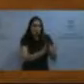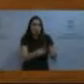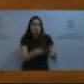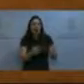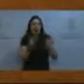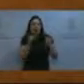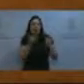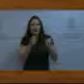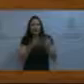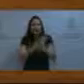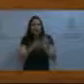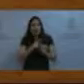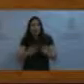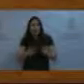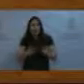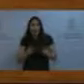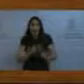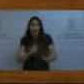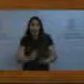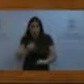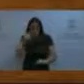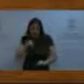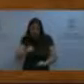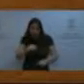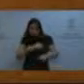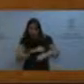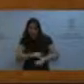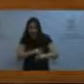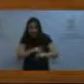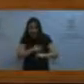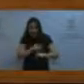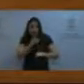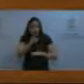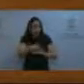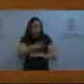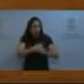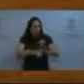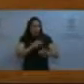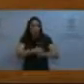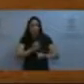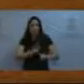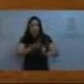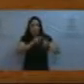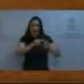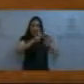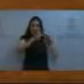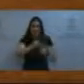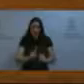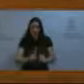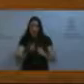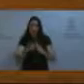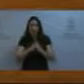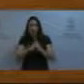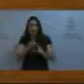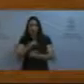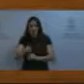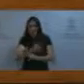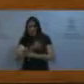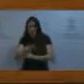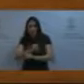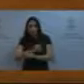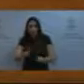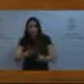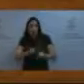contrario, no está cumpliendo los mandatos de esta Cámara. No han auditado las cuentas, no envían facturas mensualmente, siguen sin hacer públicas sus